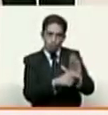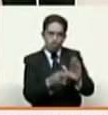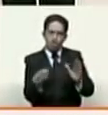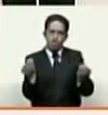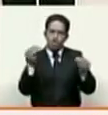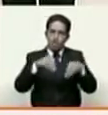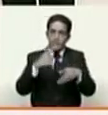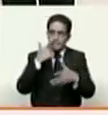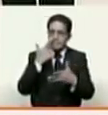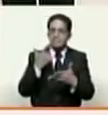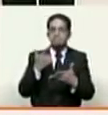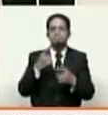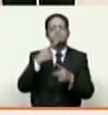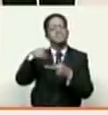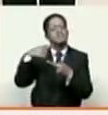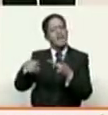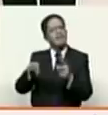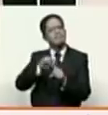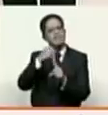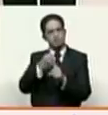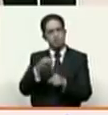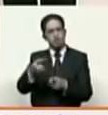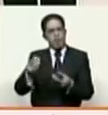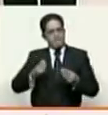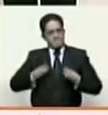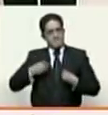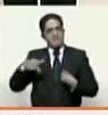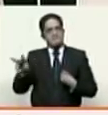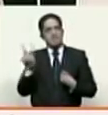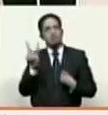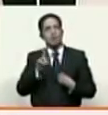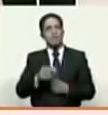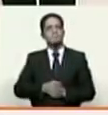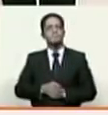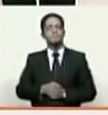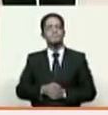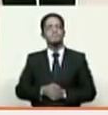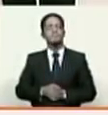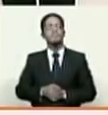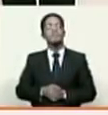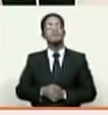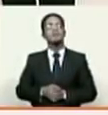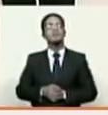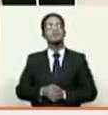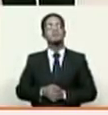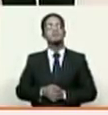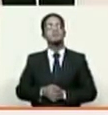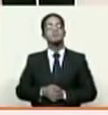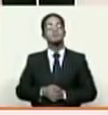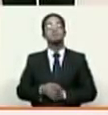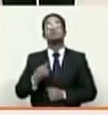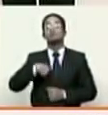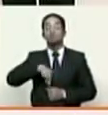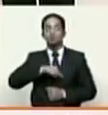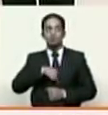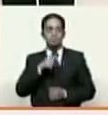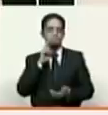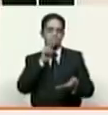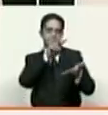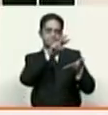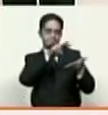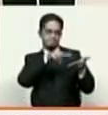de coyuntura que vive nuestra República. Hemos, bueno, rechazado, leído un